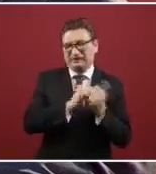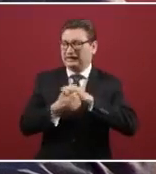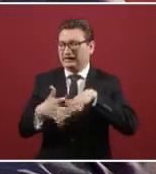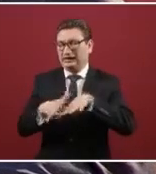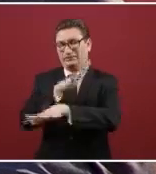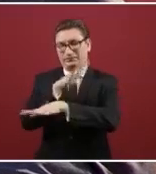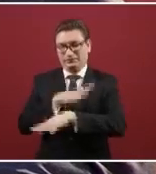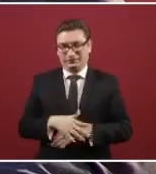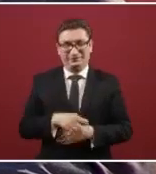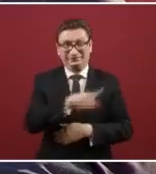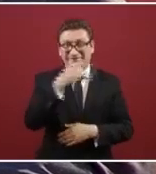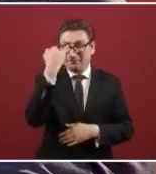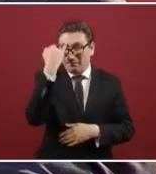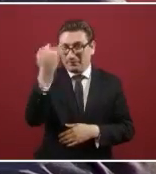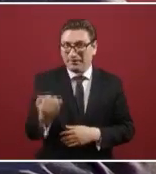Imagínense.